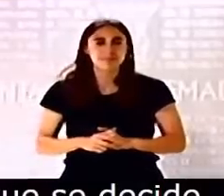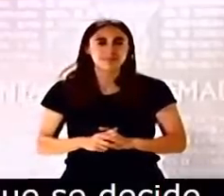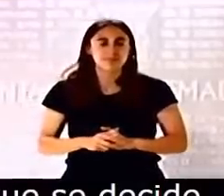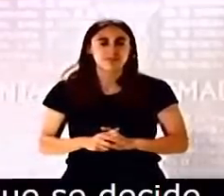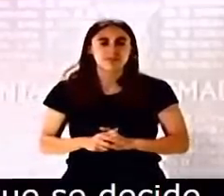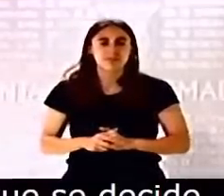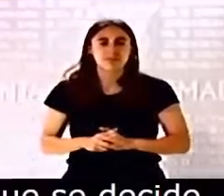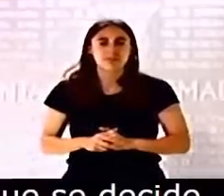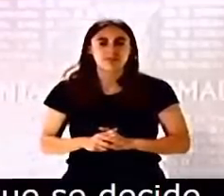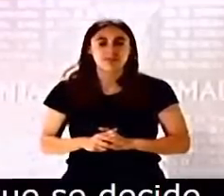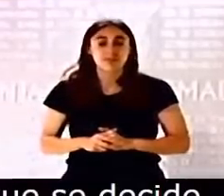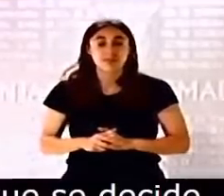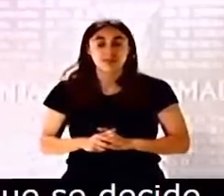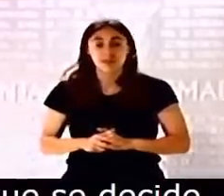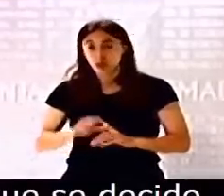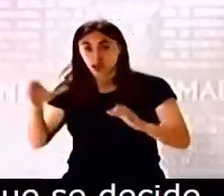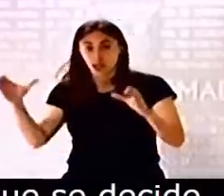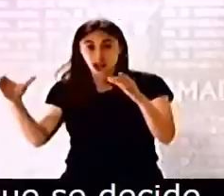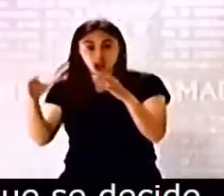De ellos